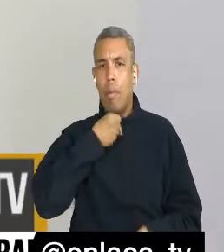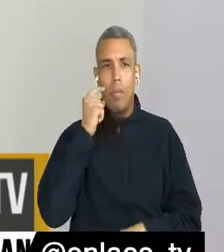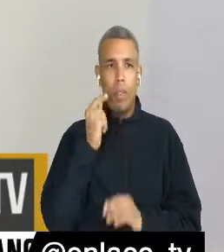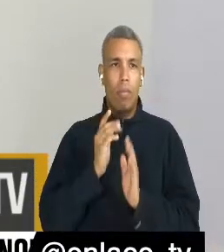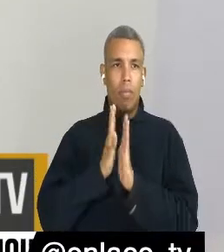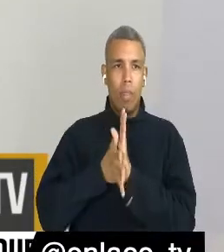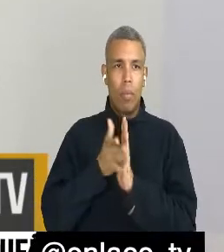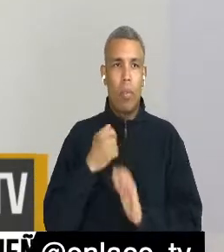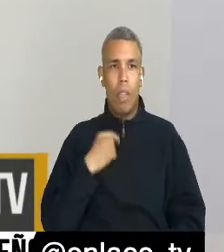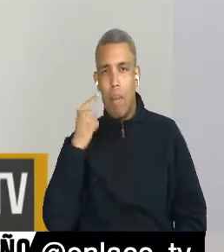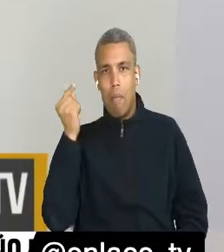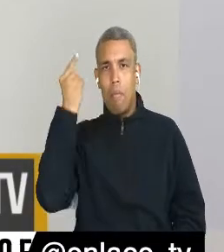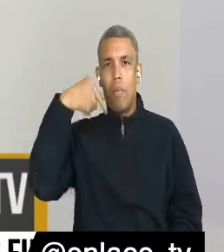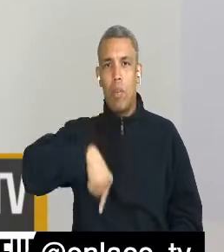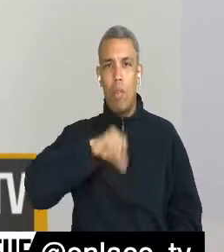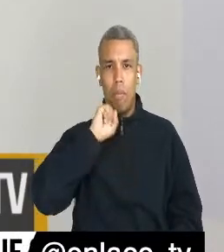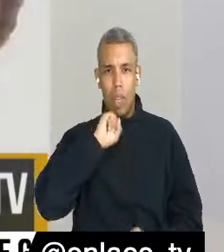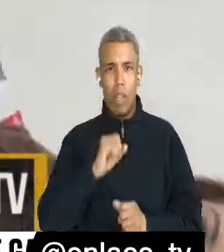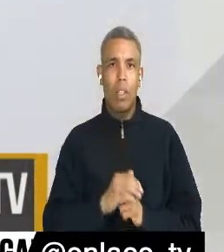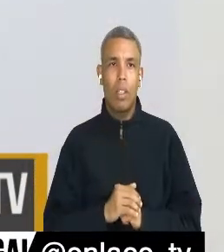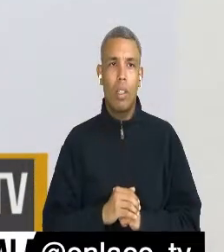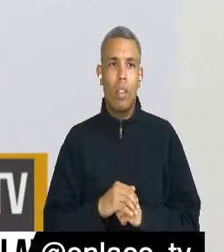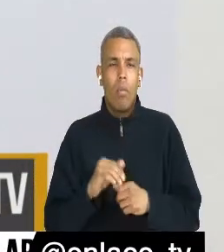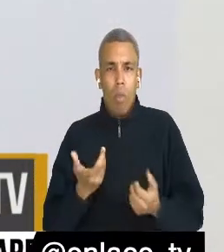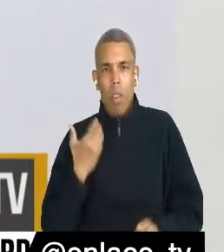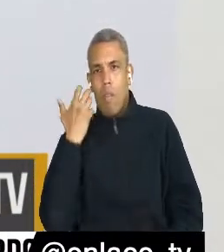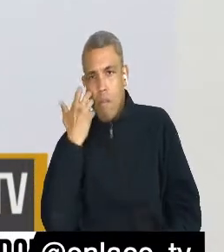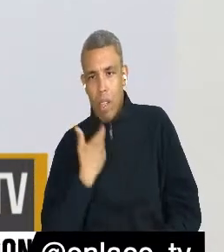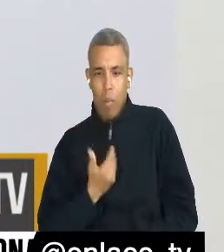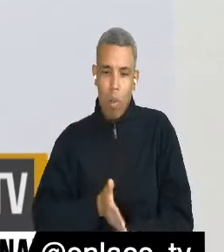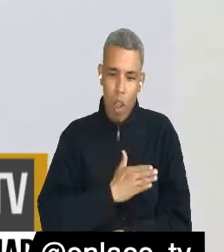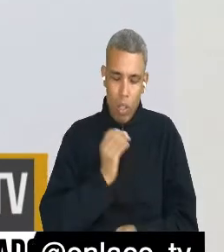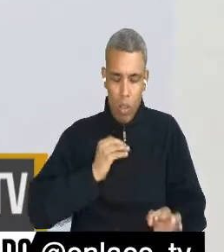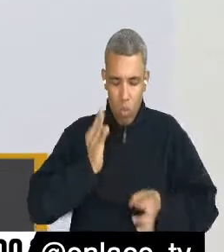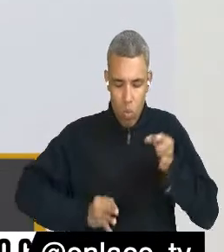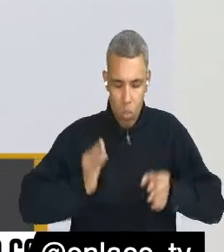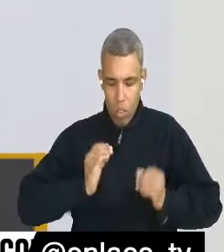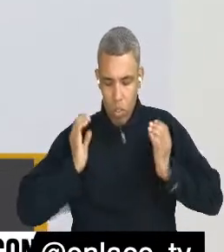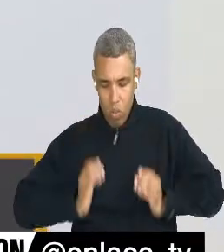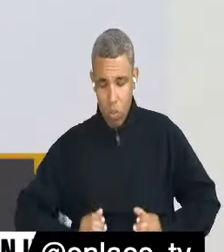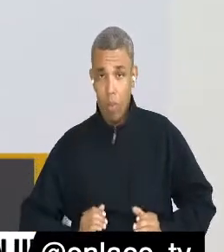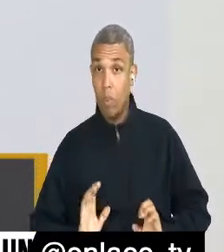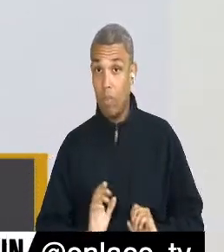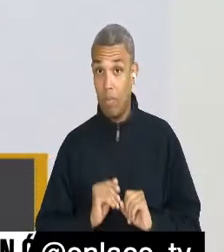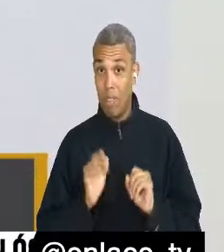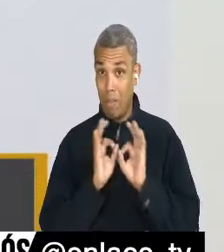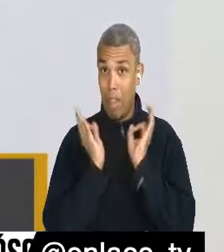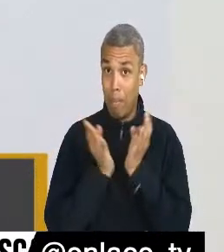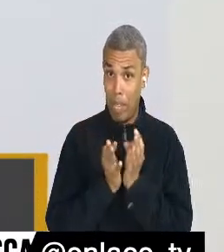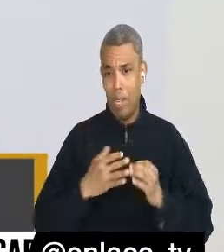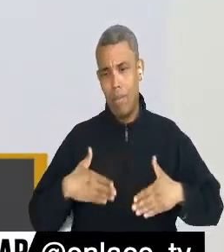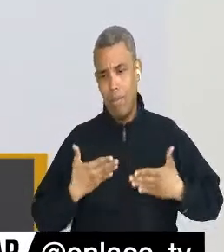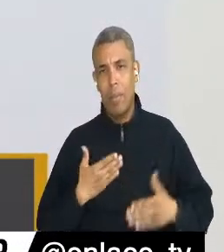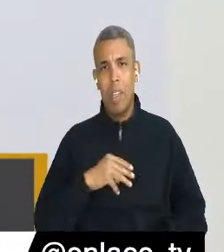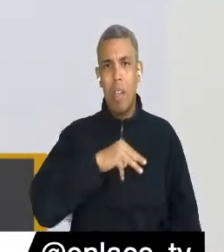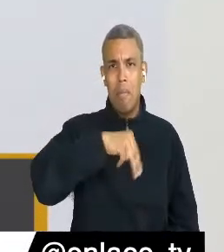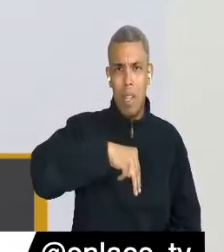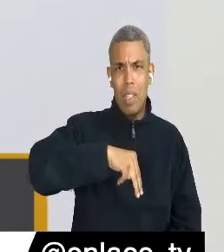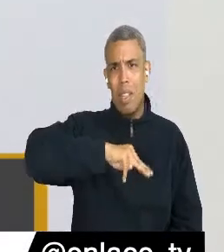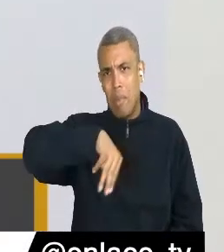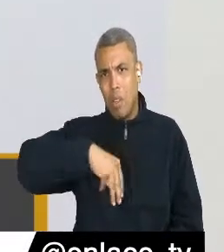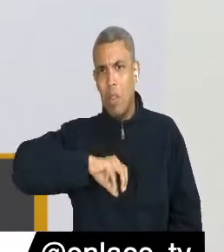en Enlace Televisión sobre la salud, la prevención y el cuidado de enfermedades, sobre todo para el bienestar de las familias, que lo vamos a ver de martes a viernes a